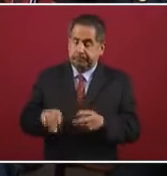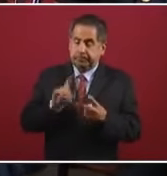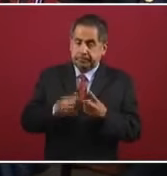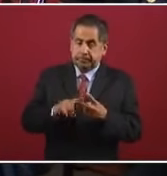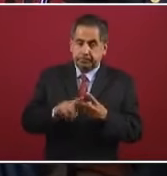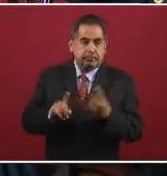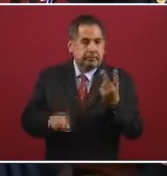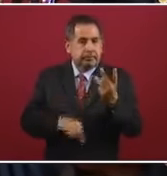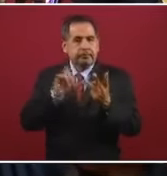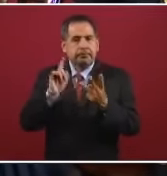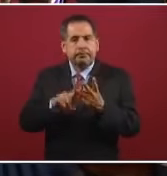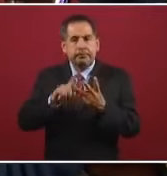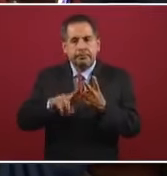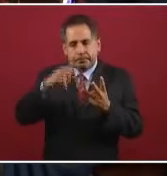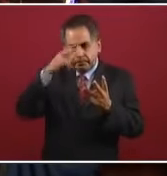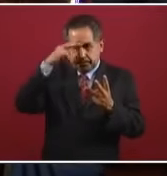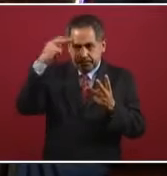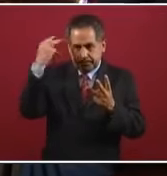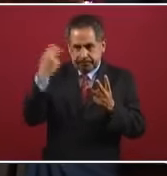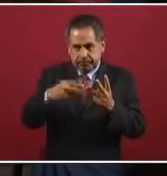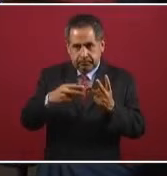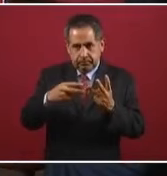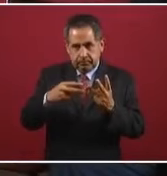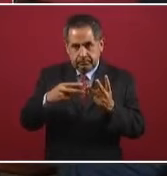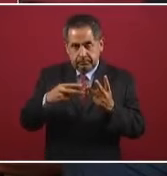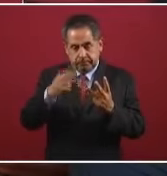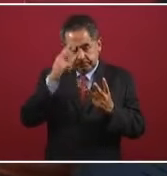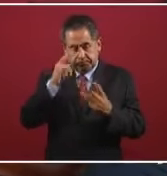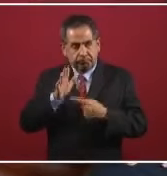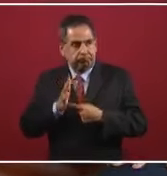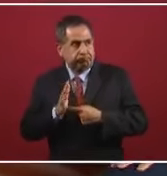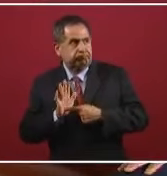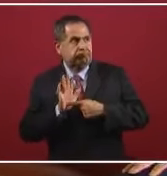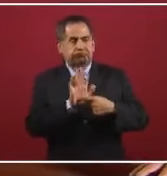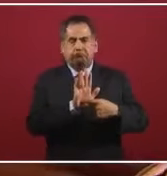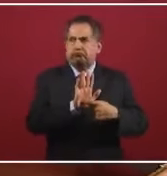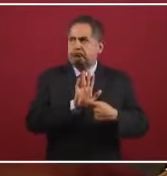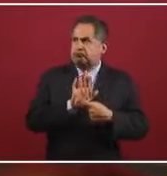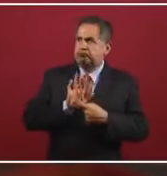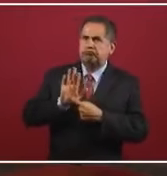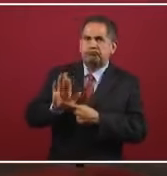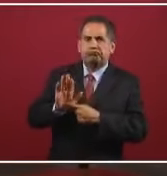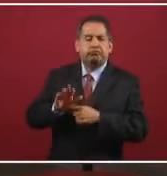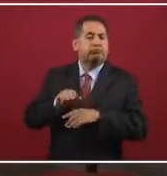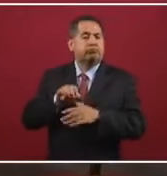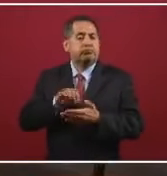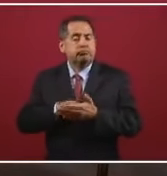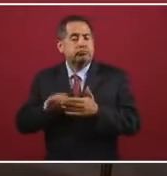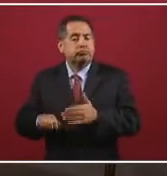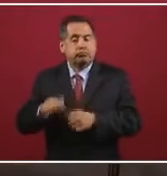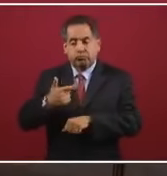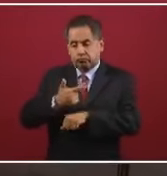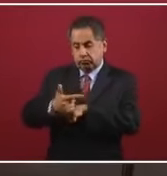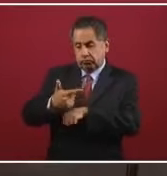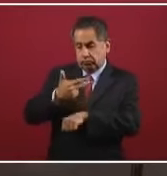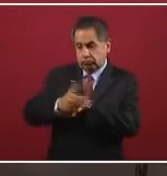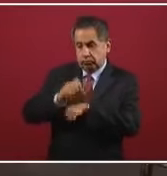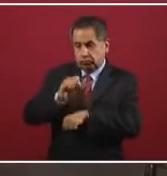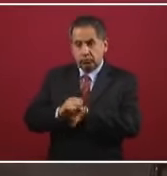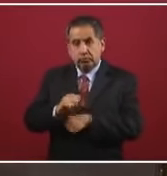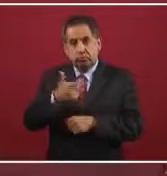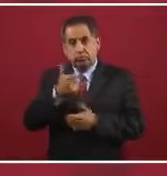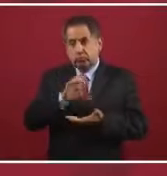Y tercer lugar, que México está dando ejemplo en el caso de Guatemala, Honduras y El Salvador, que con poco